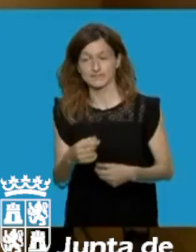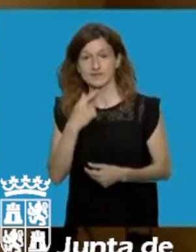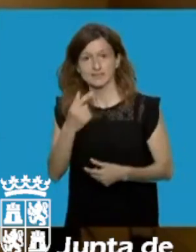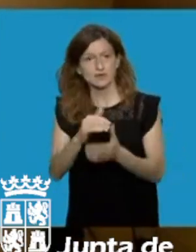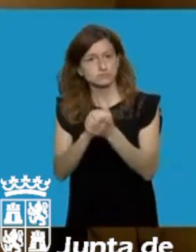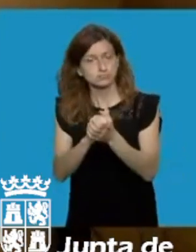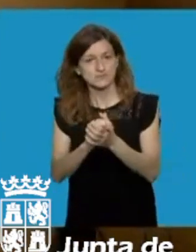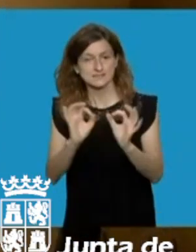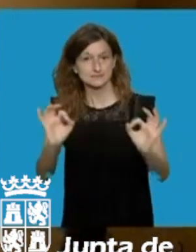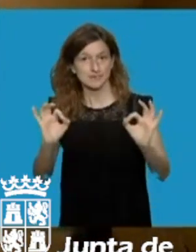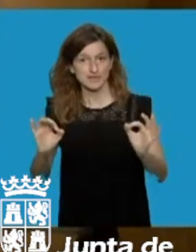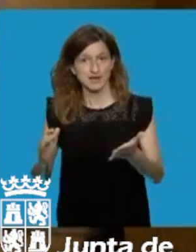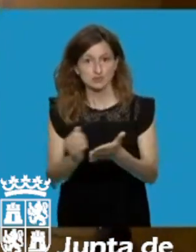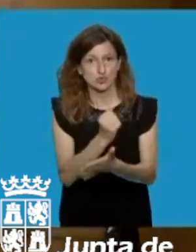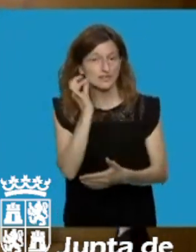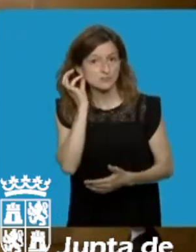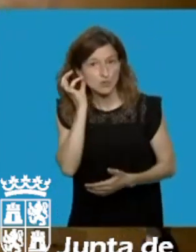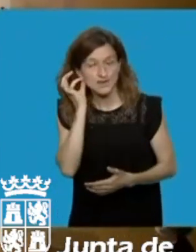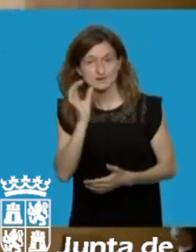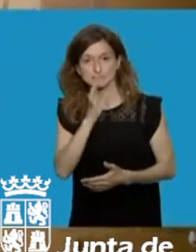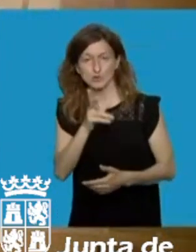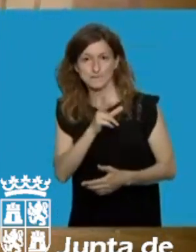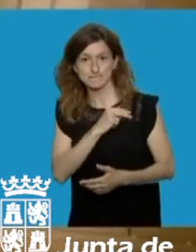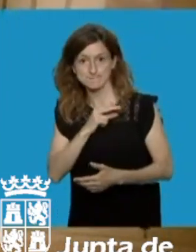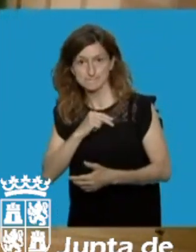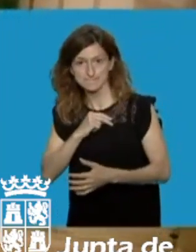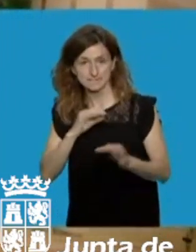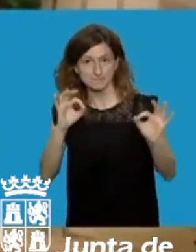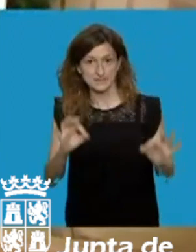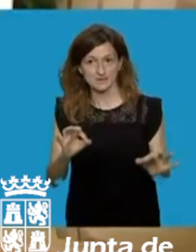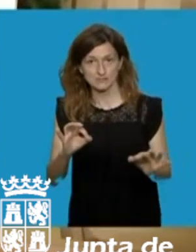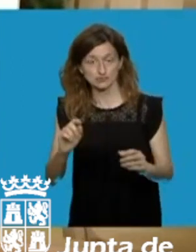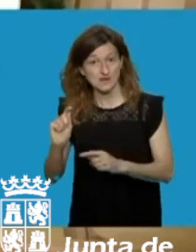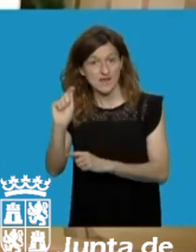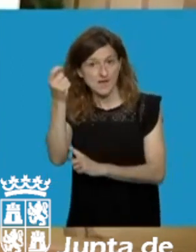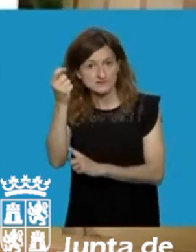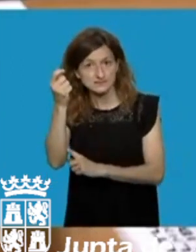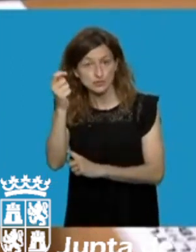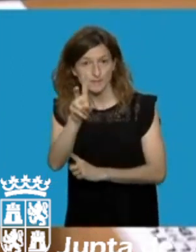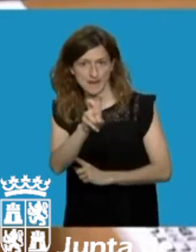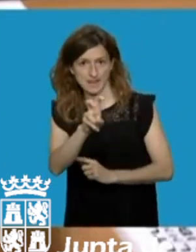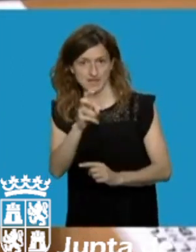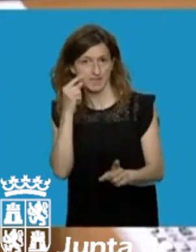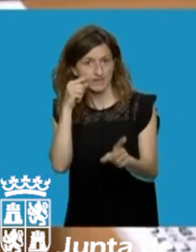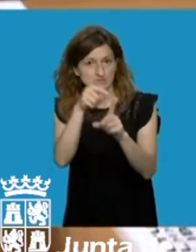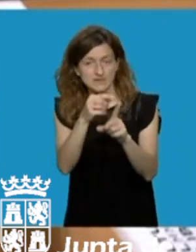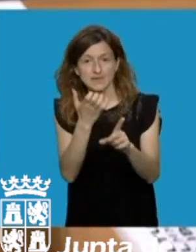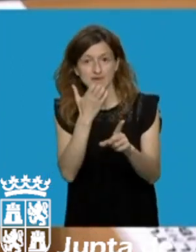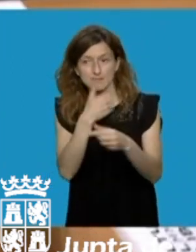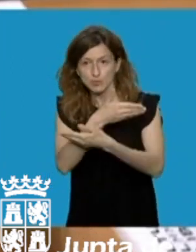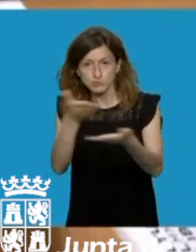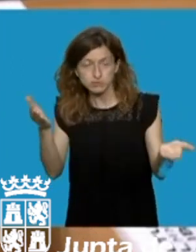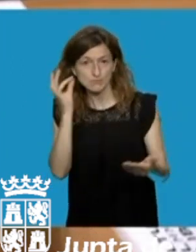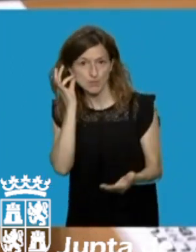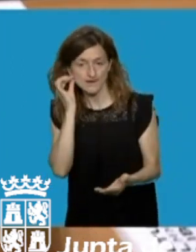felicitación especial a todas las mujeres que habéis sido galardonadas. Vuestros triunfos sirven de ejemplo e inspiración a muchas otras